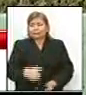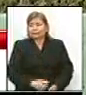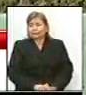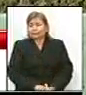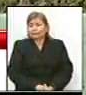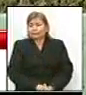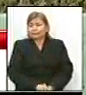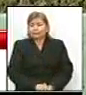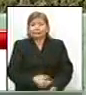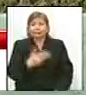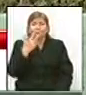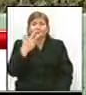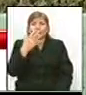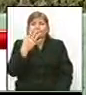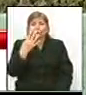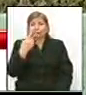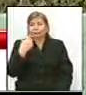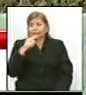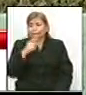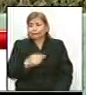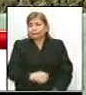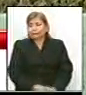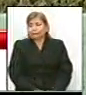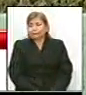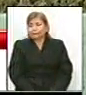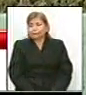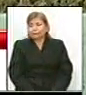34 millones.